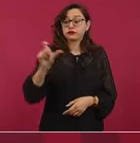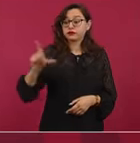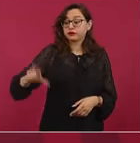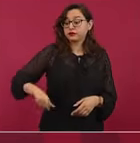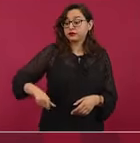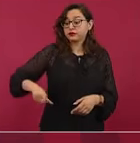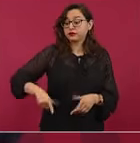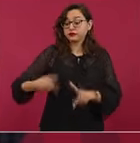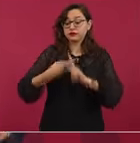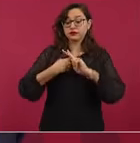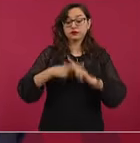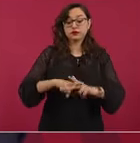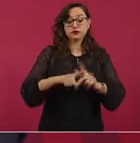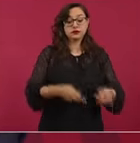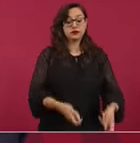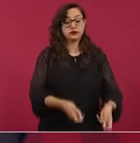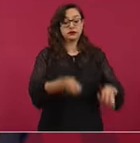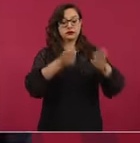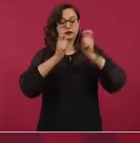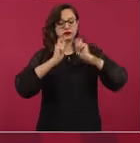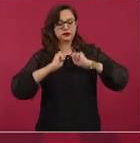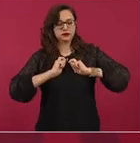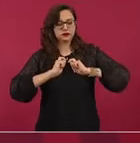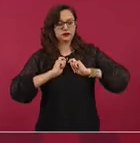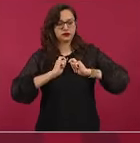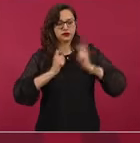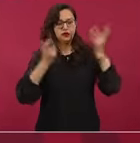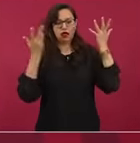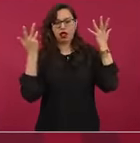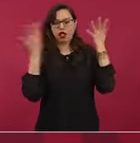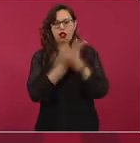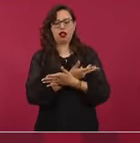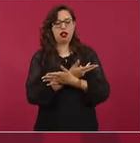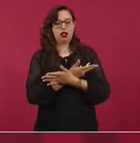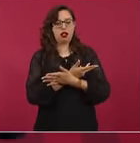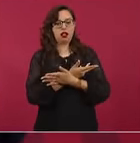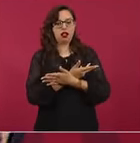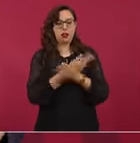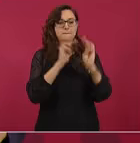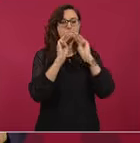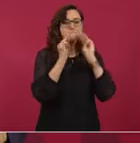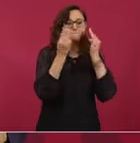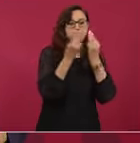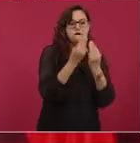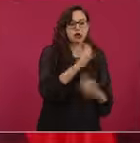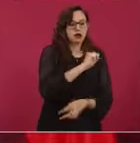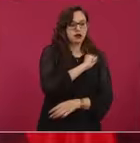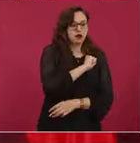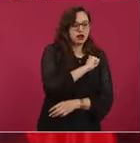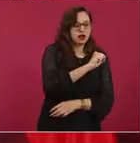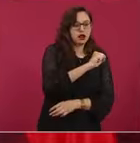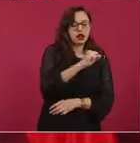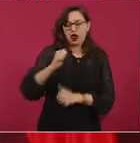un contubernio entre delincuencia y autoridades.